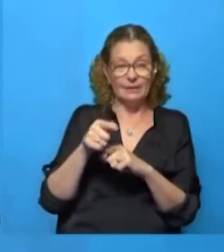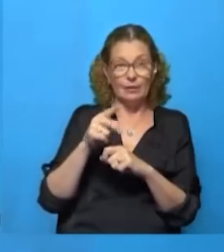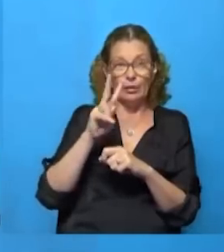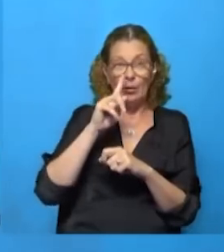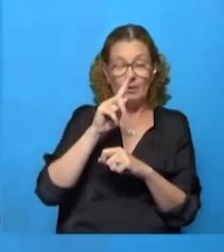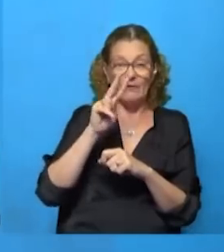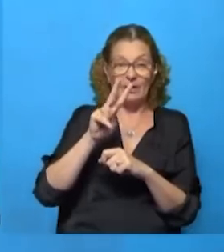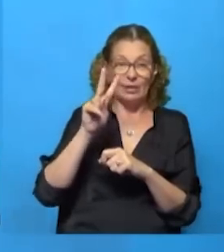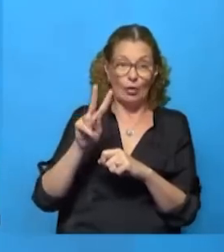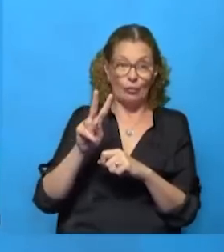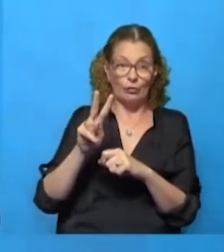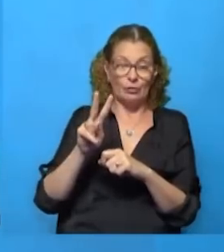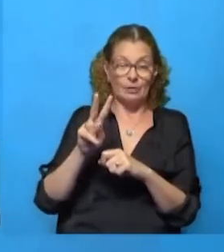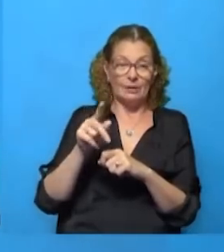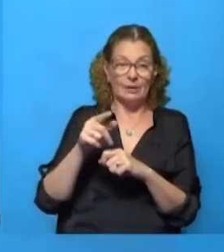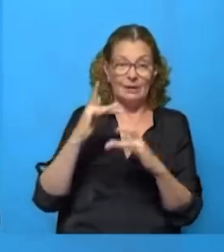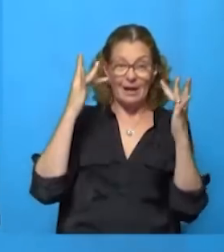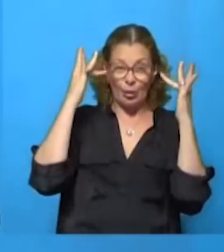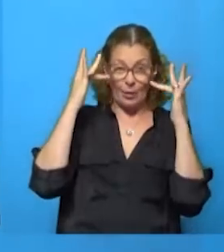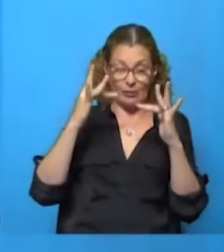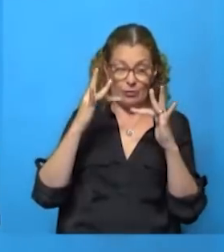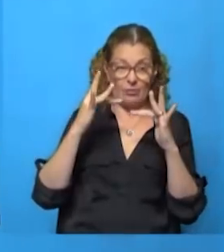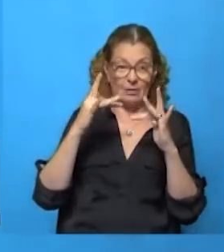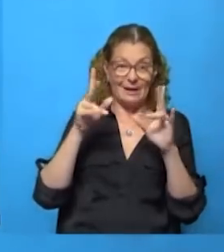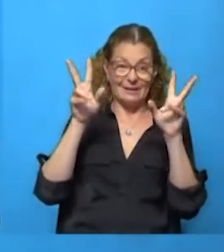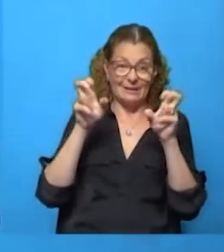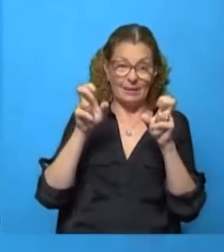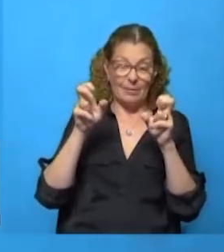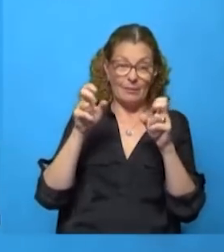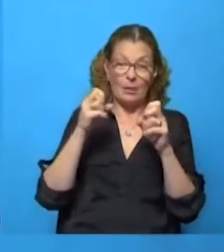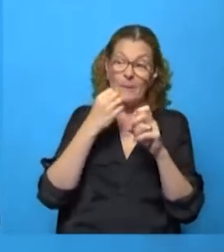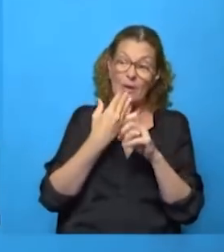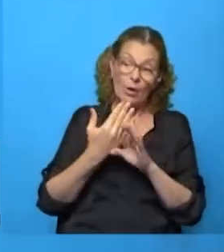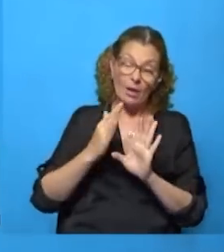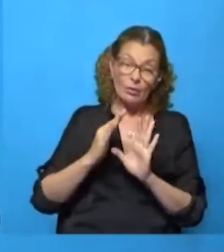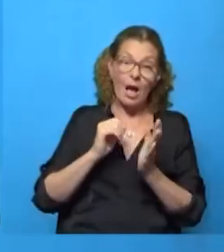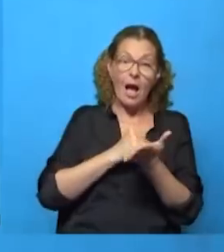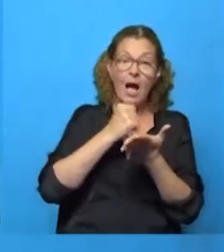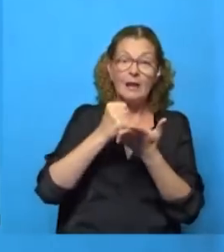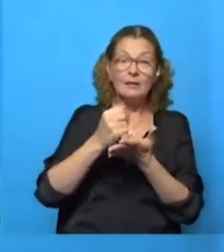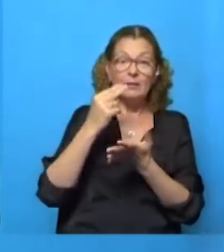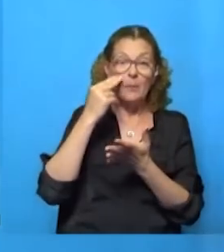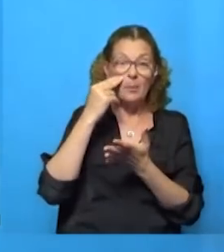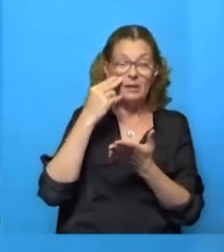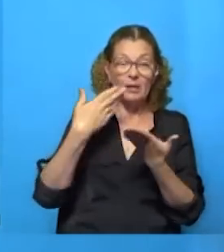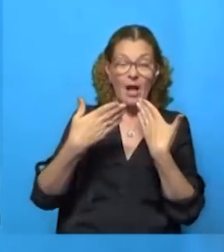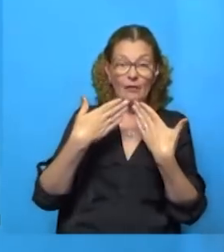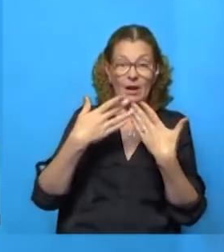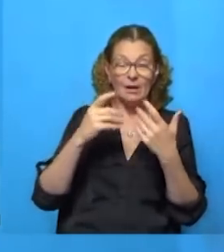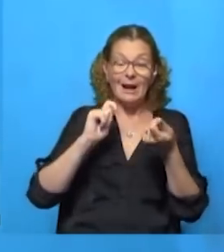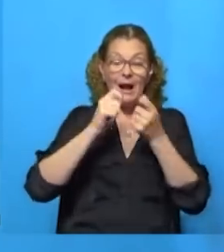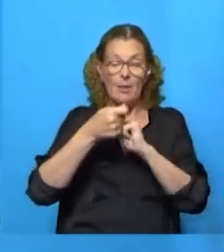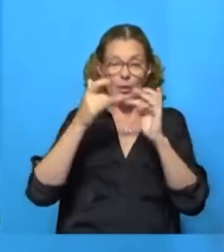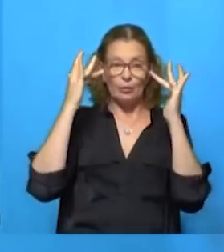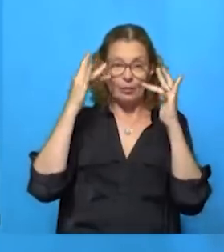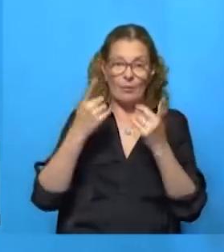2022 y la educación había ido mejorando hasta que se empieza a hablar de la transformación educativa